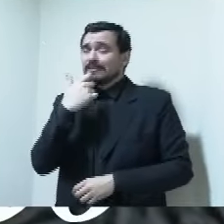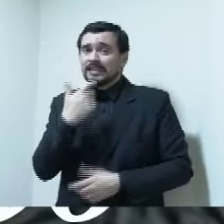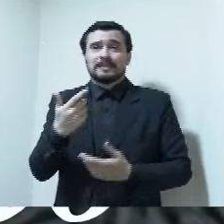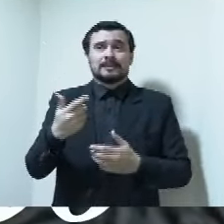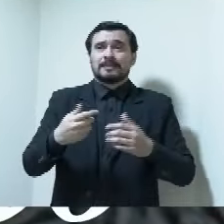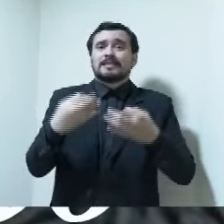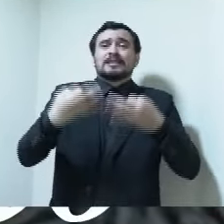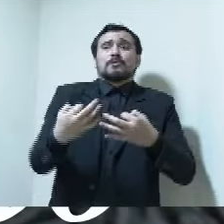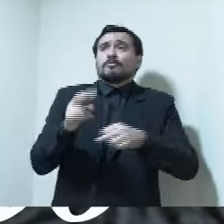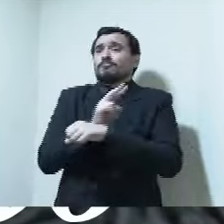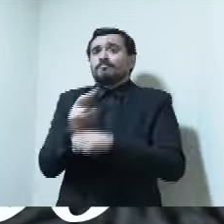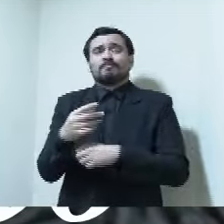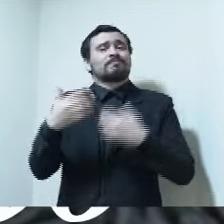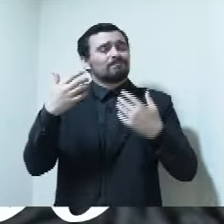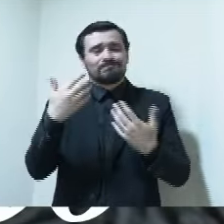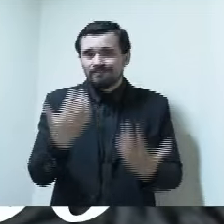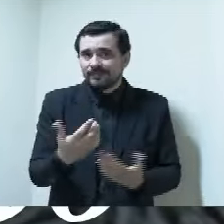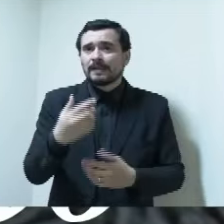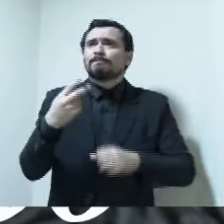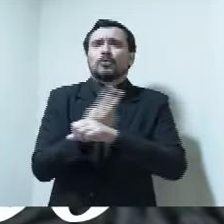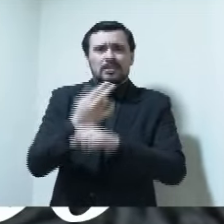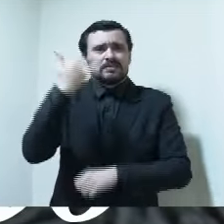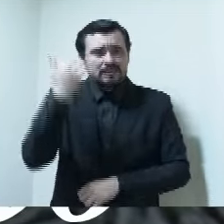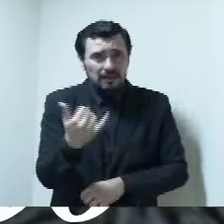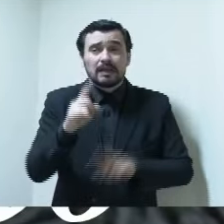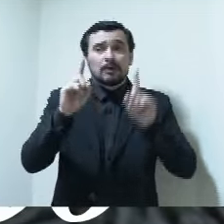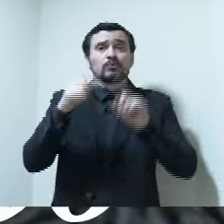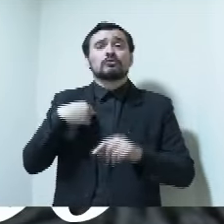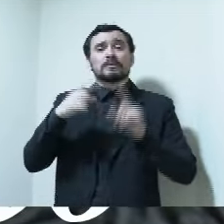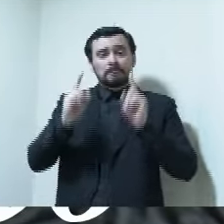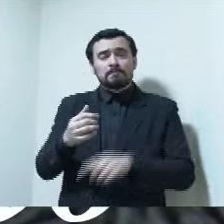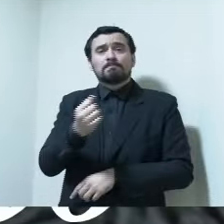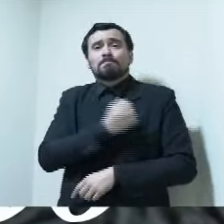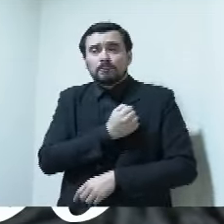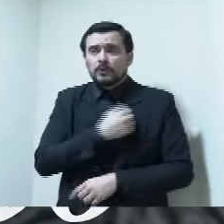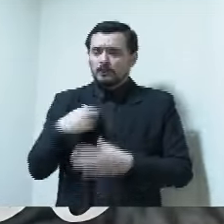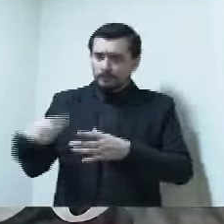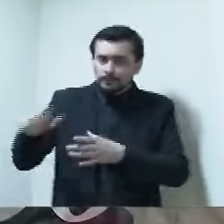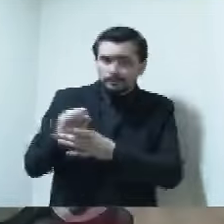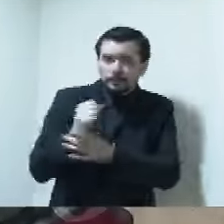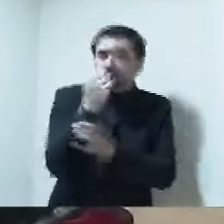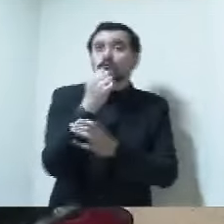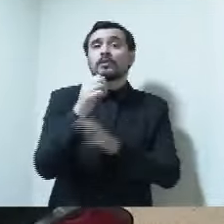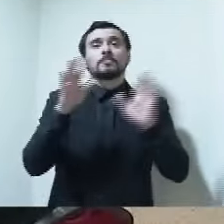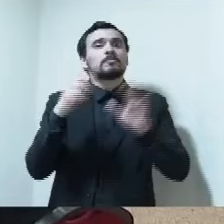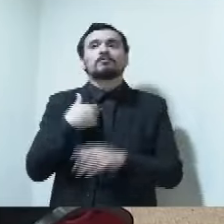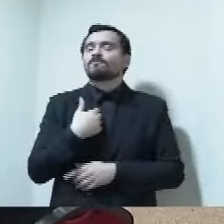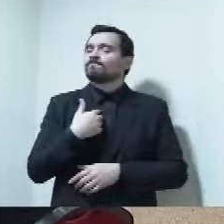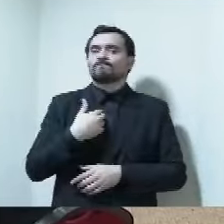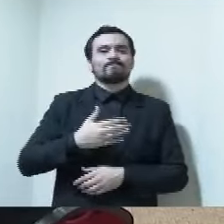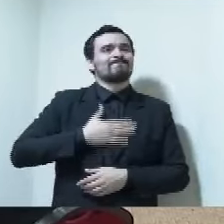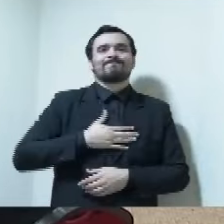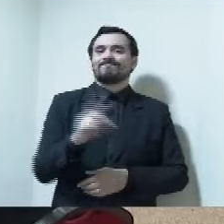generalizada y cotidiana, y es la que más me preocupa y ocupa. A pesar de los esfuerzos y avances, no estoy satisfecho en